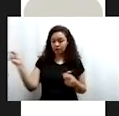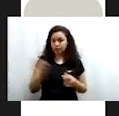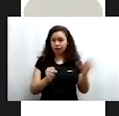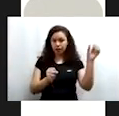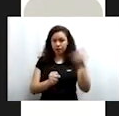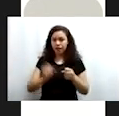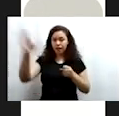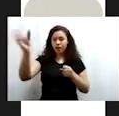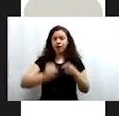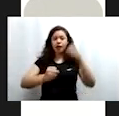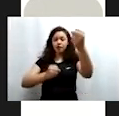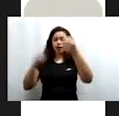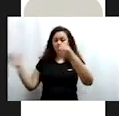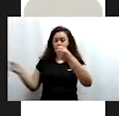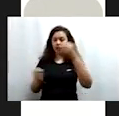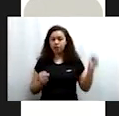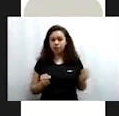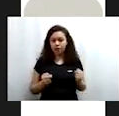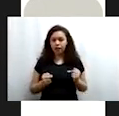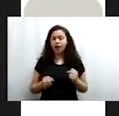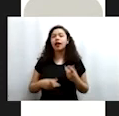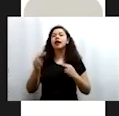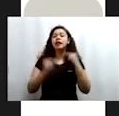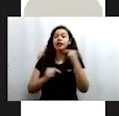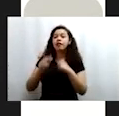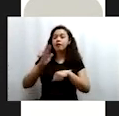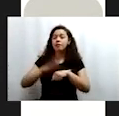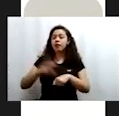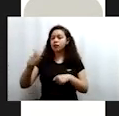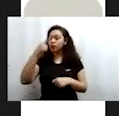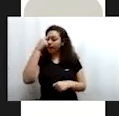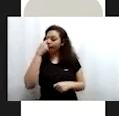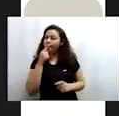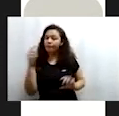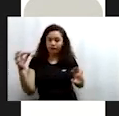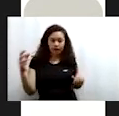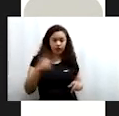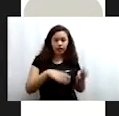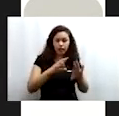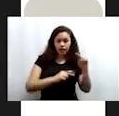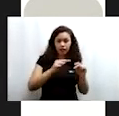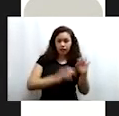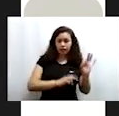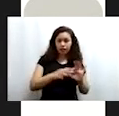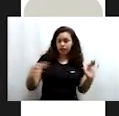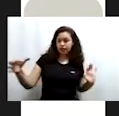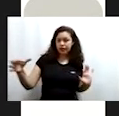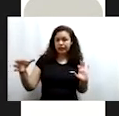ese puesto, en el puesto más adecuado, acorde precisamente con ese conjunto